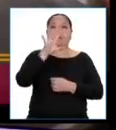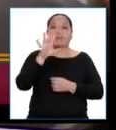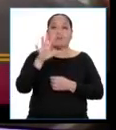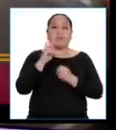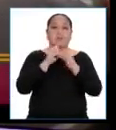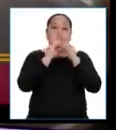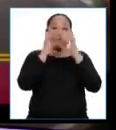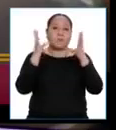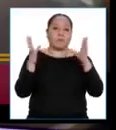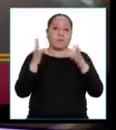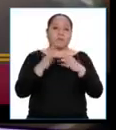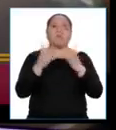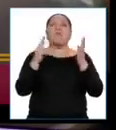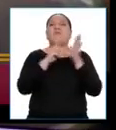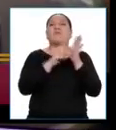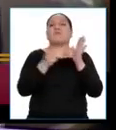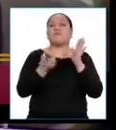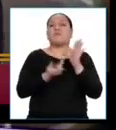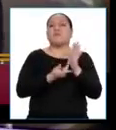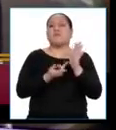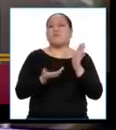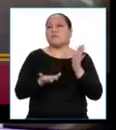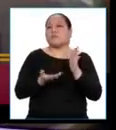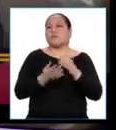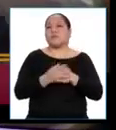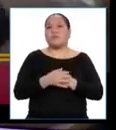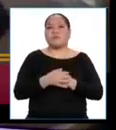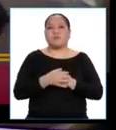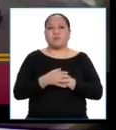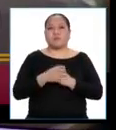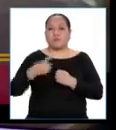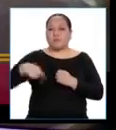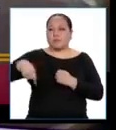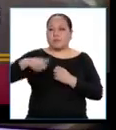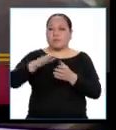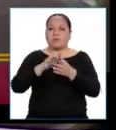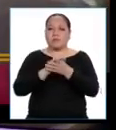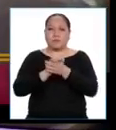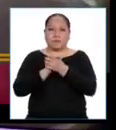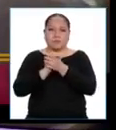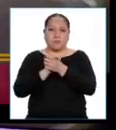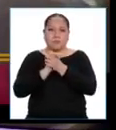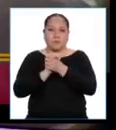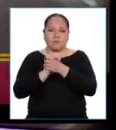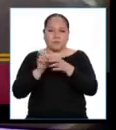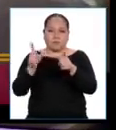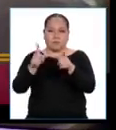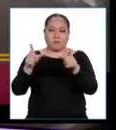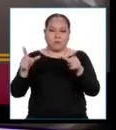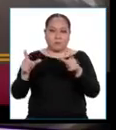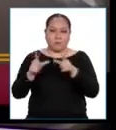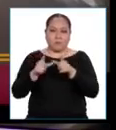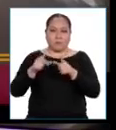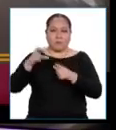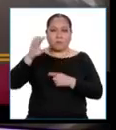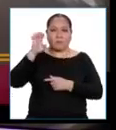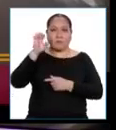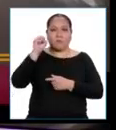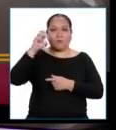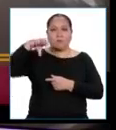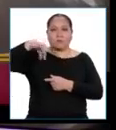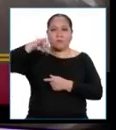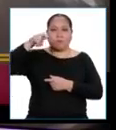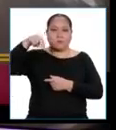días, ¿qué significa? ¿Que nuestros hermanos de la provincia de Espinar no es importante, premier?